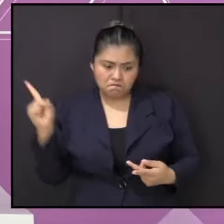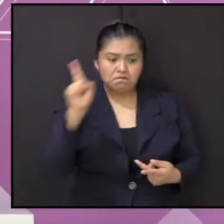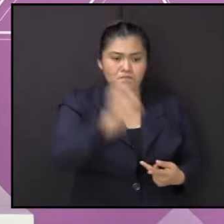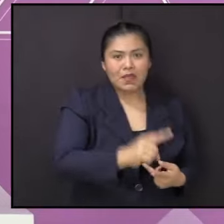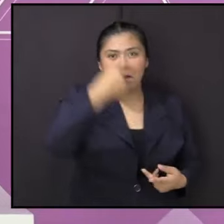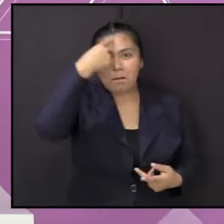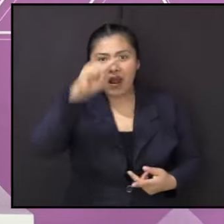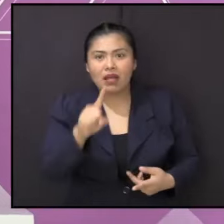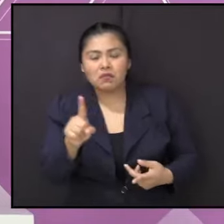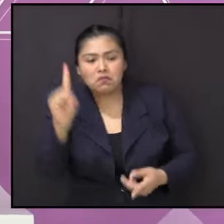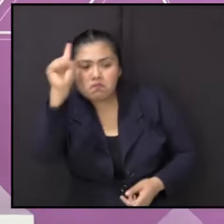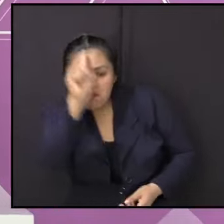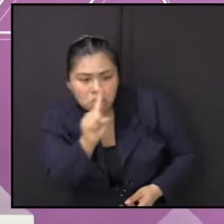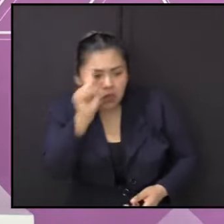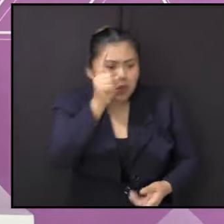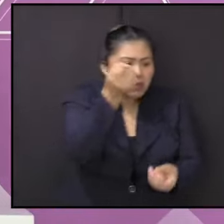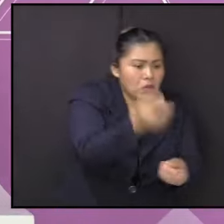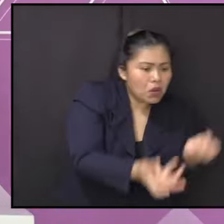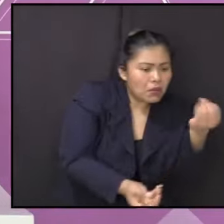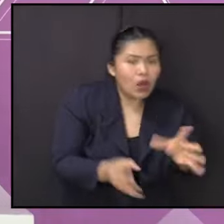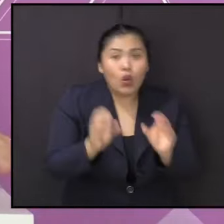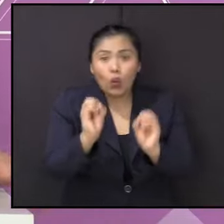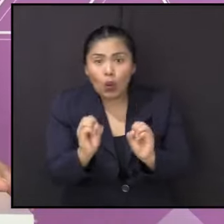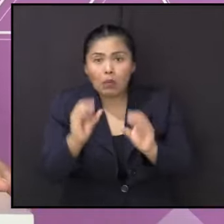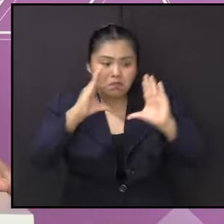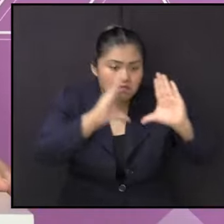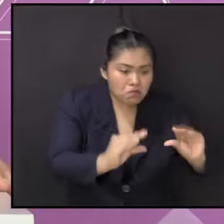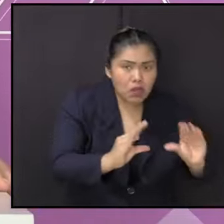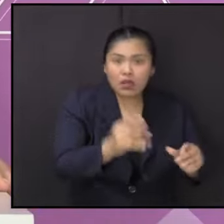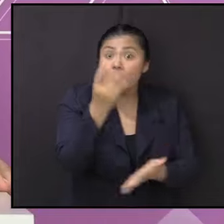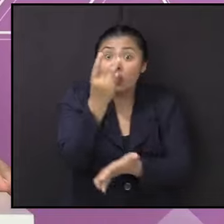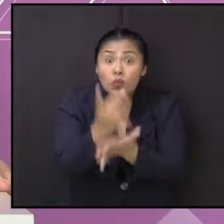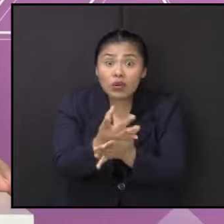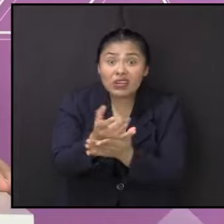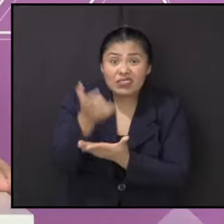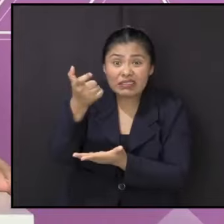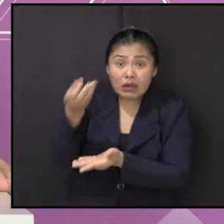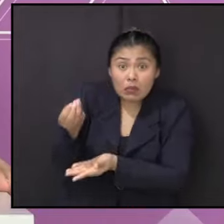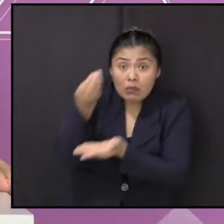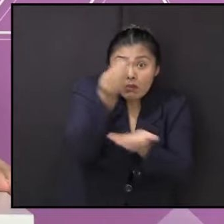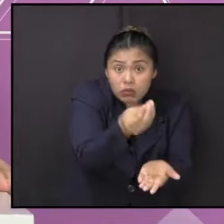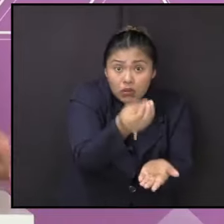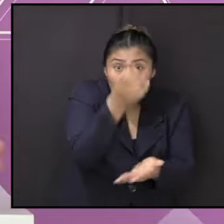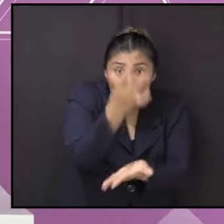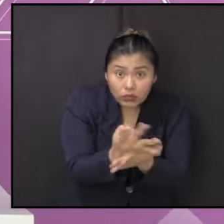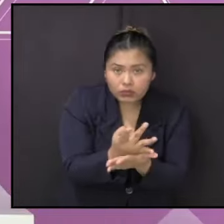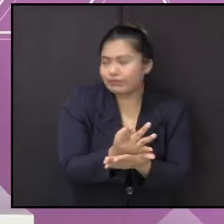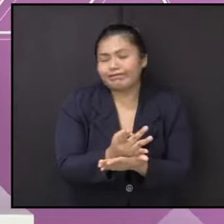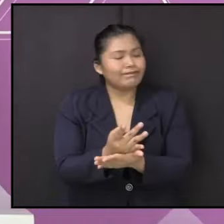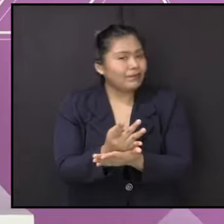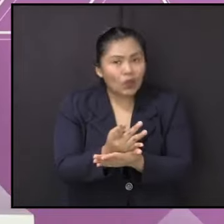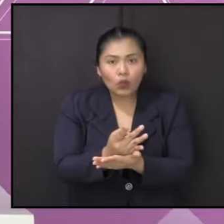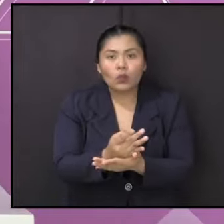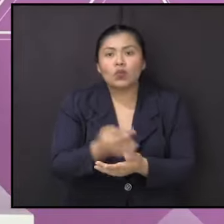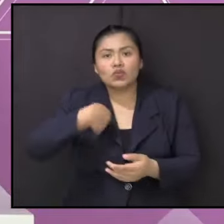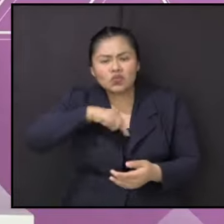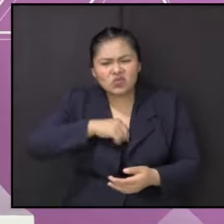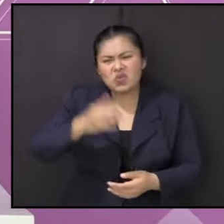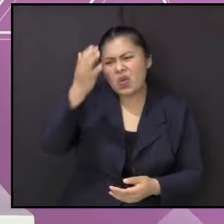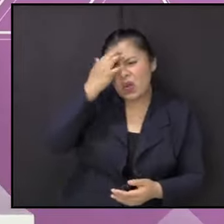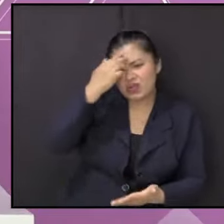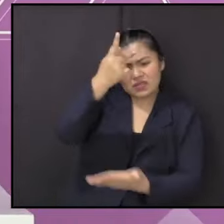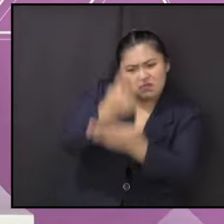no solamente basta en darle un apoyo económico, también es muy importante el saber cómo invertirlo, qué proyecto vas a hacer, qué